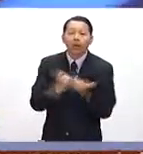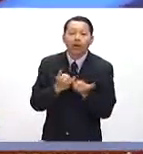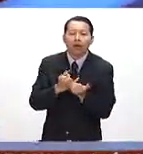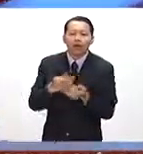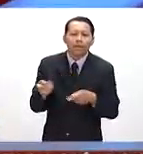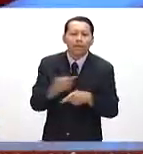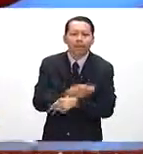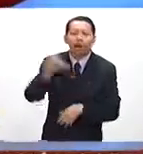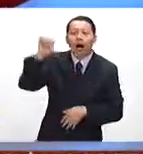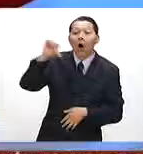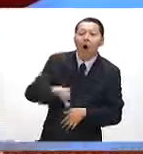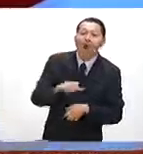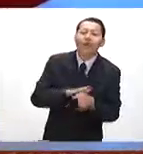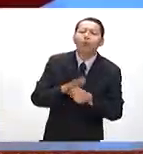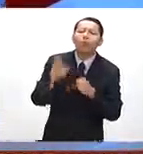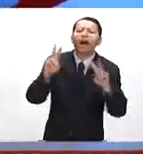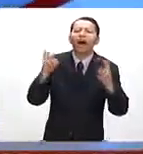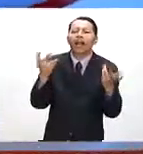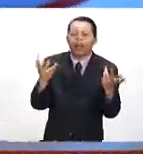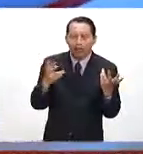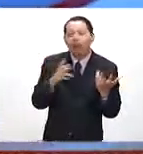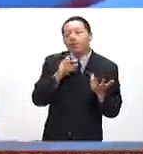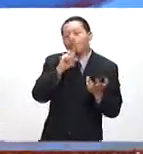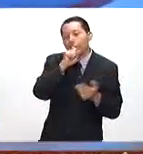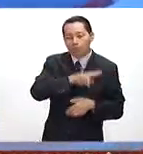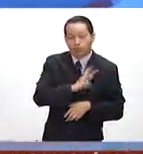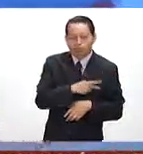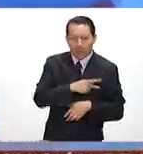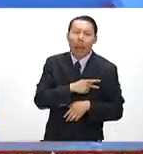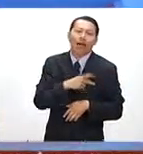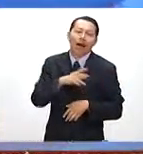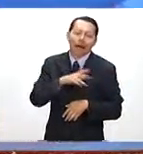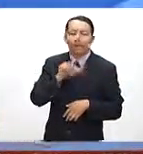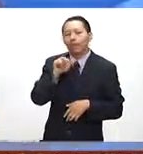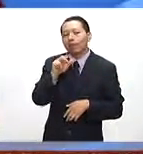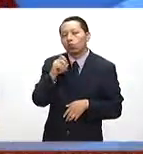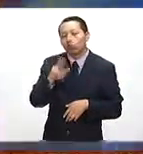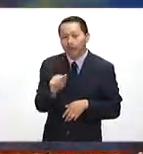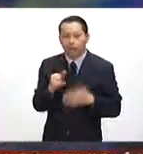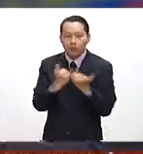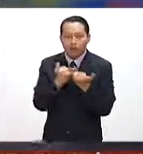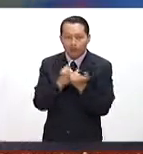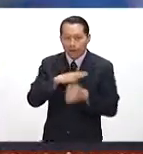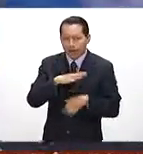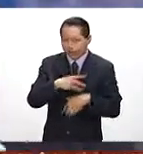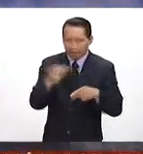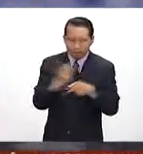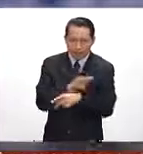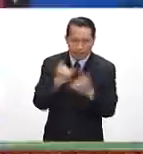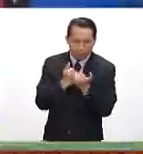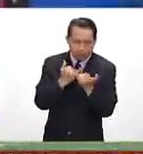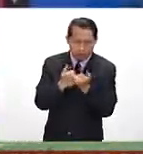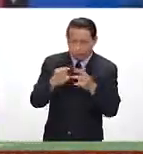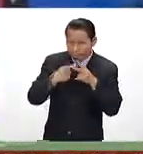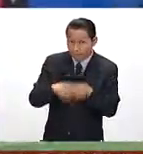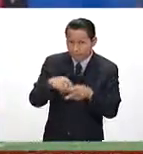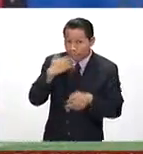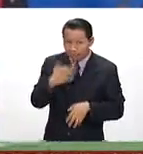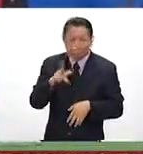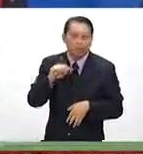van a vivir hoy. Por ejemplo, Portugal contra Andorra. El flamante campeón, no de la Eurocopa, no tuvo un buen inicio en